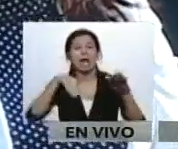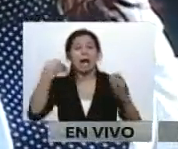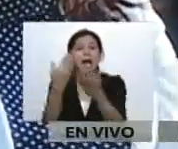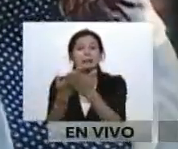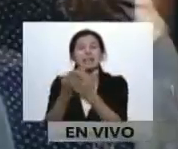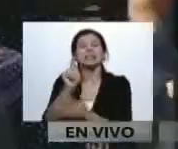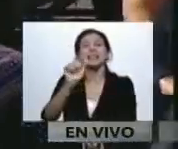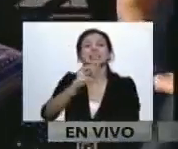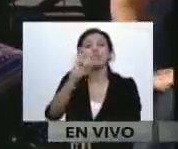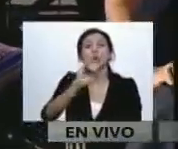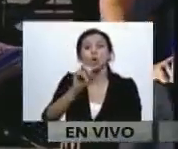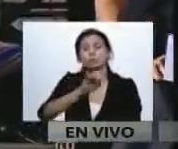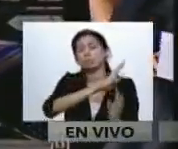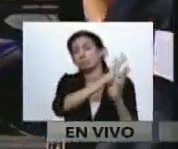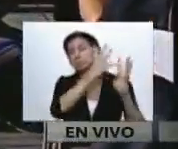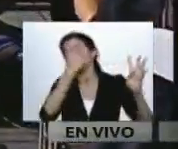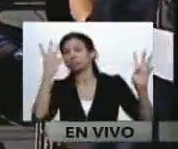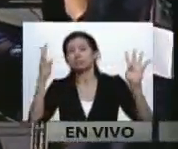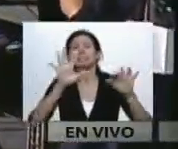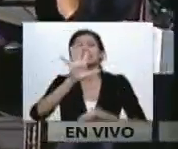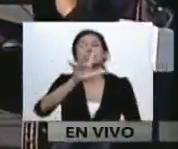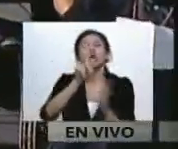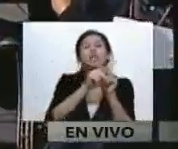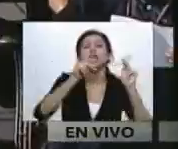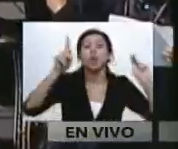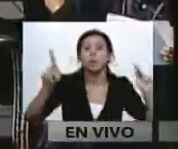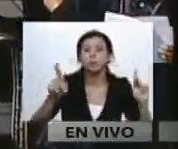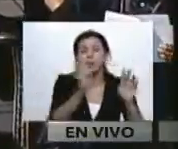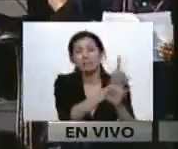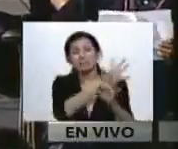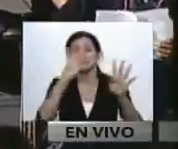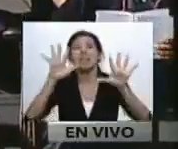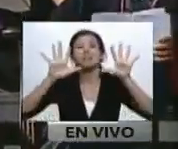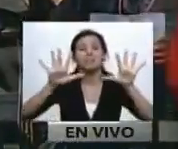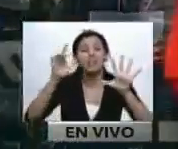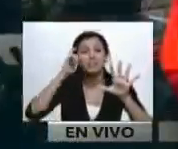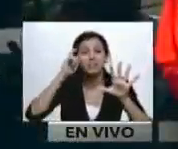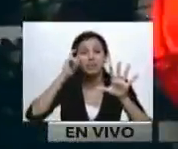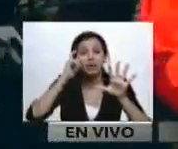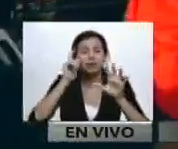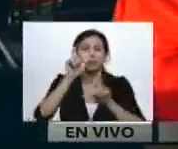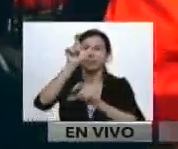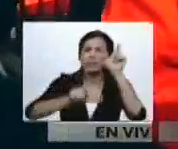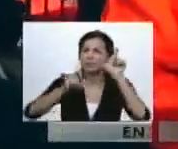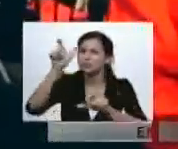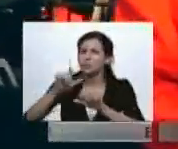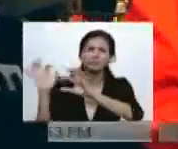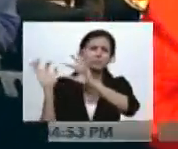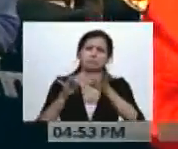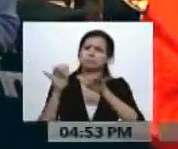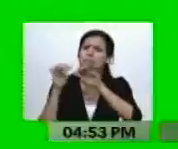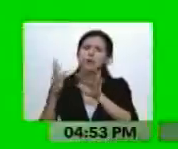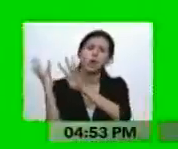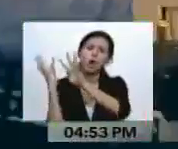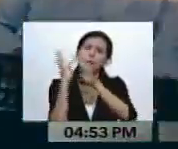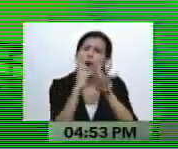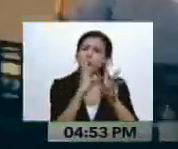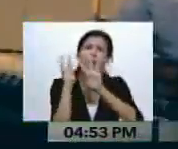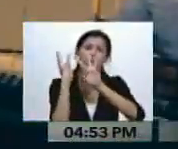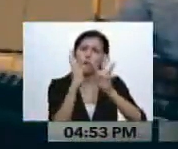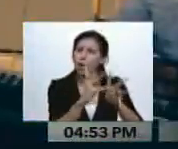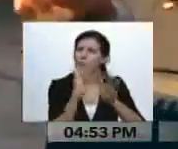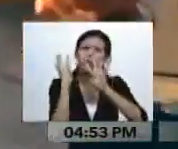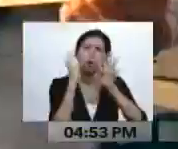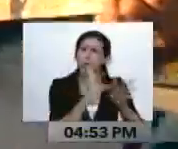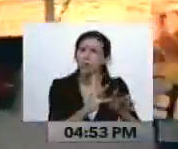Tazón. Más de 5 kilómetros de cola durante 10 días de personas que quisieron ver al comandante Hugo Chávez